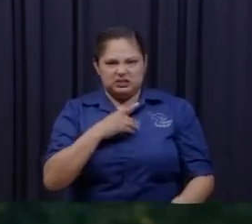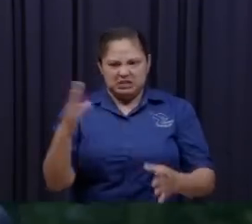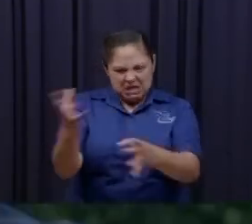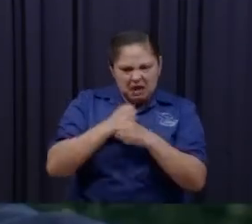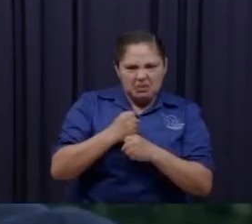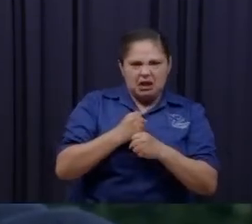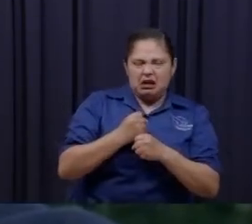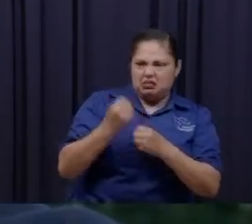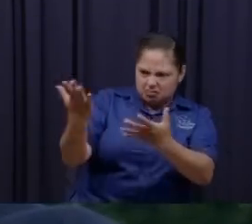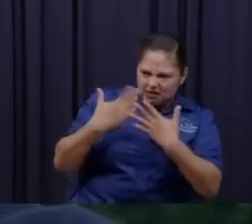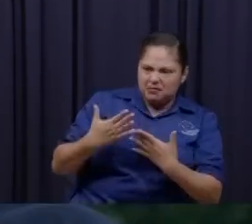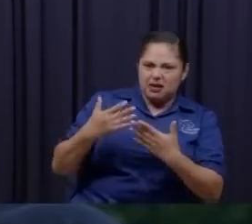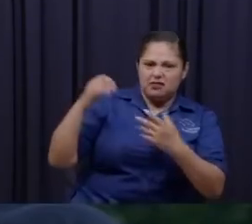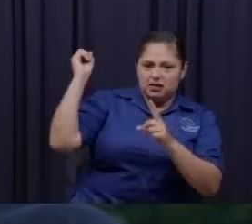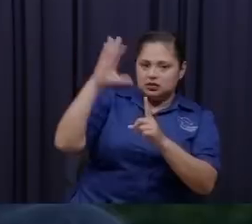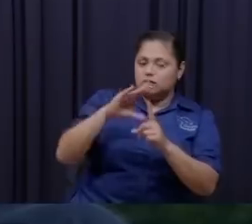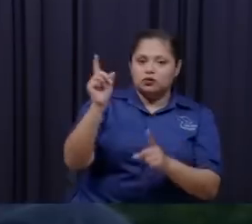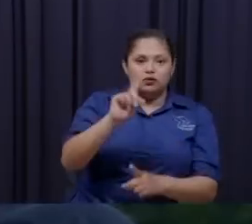bendición, no.